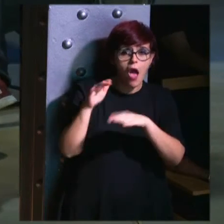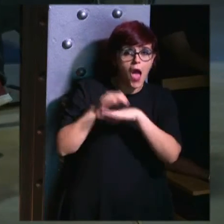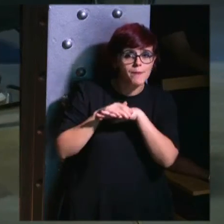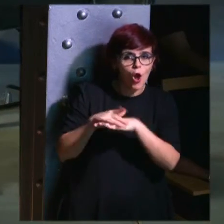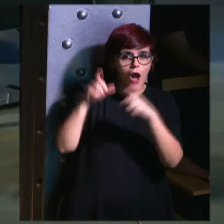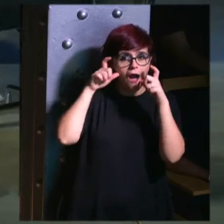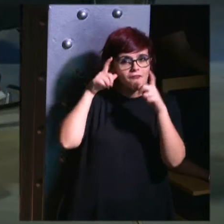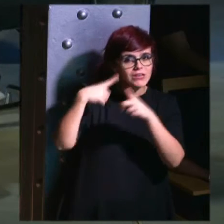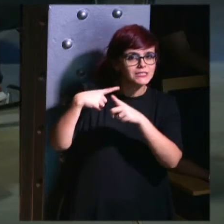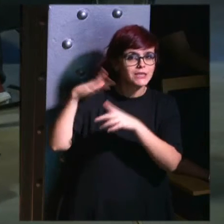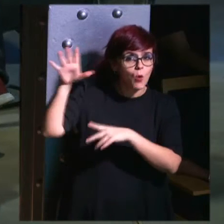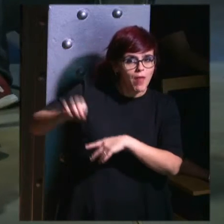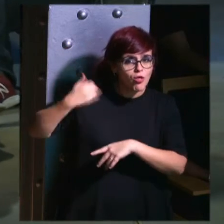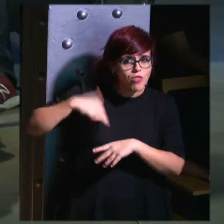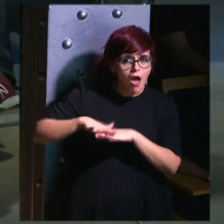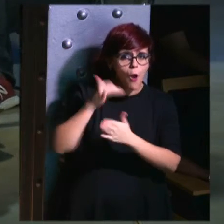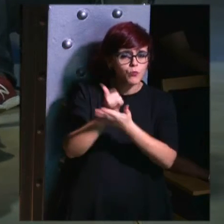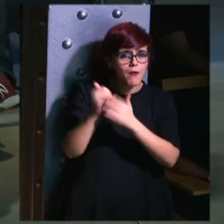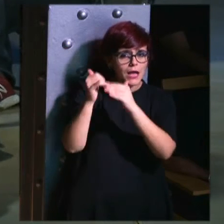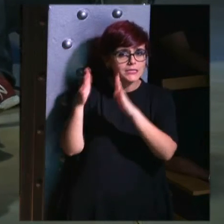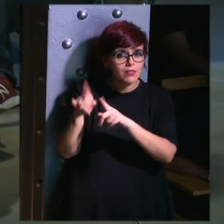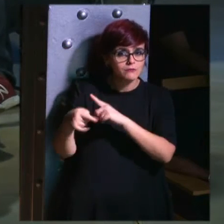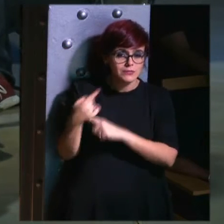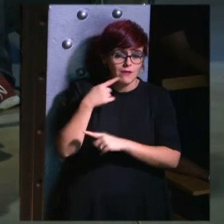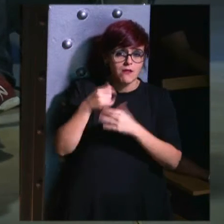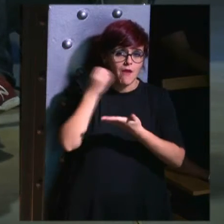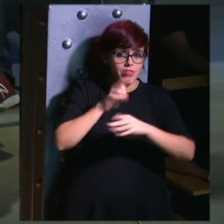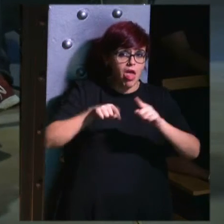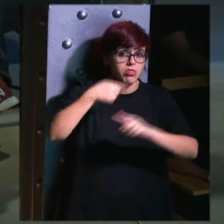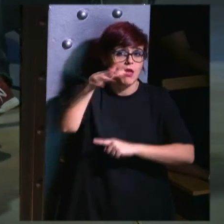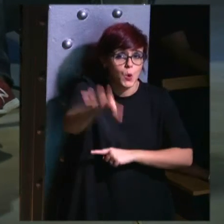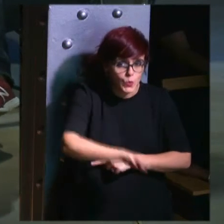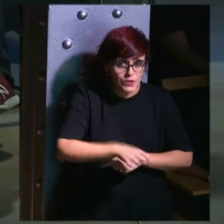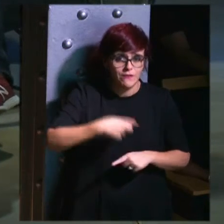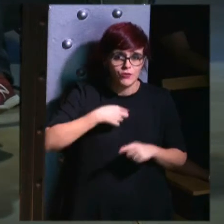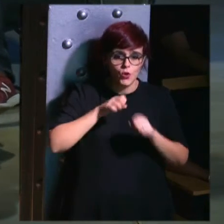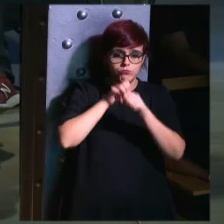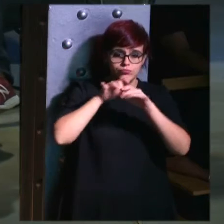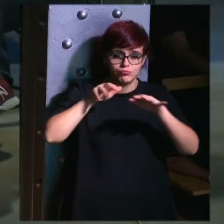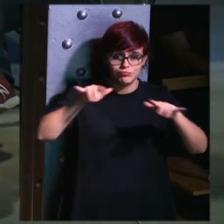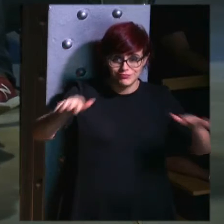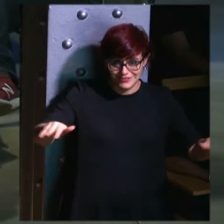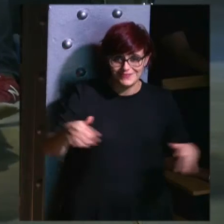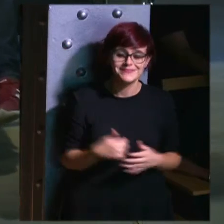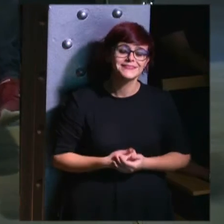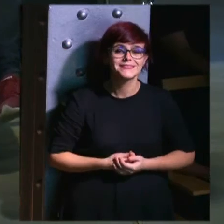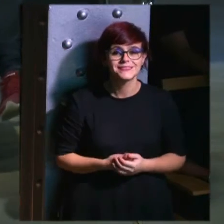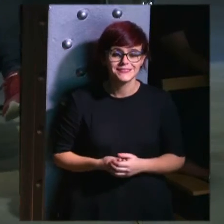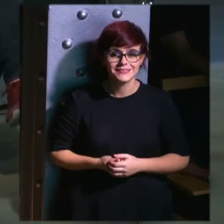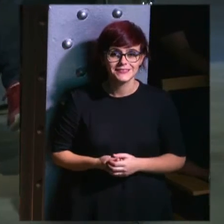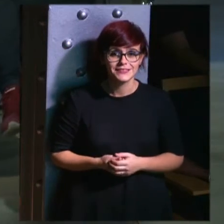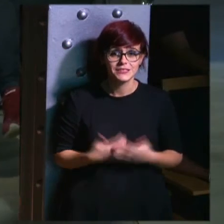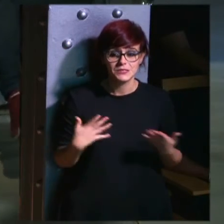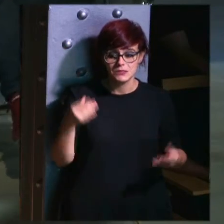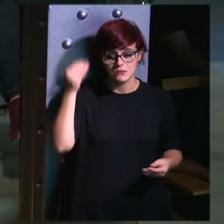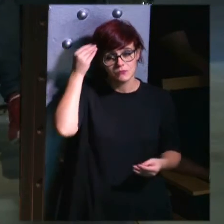las hayas podido probar en su casa, la siguiente Navidad pues, le pedirás a los Reyes unas, ¿no? para tener en tu casa también. Y